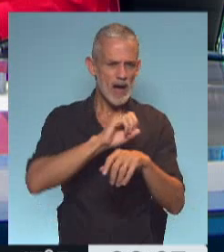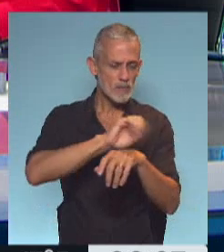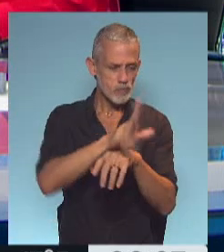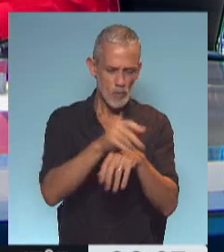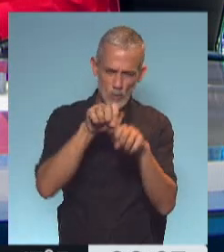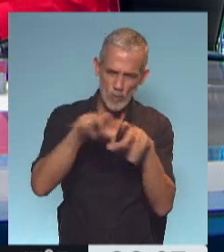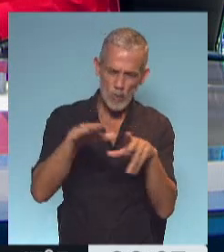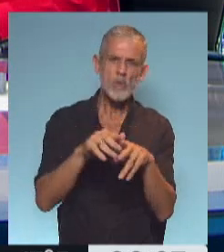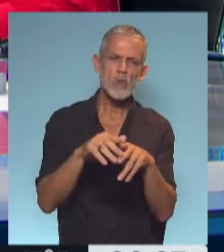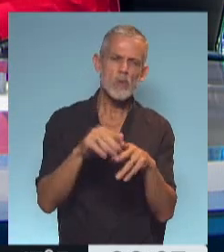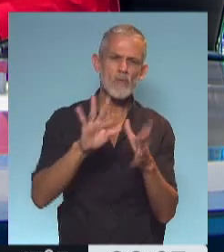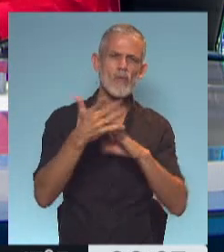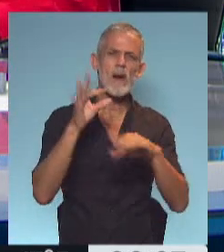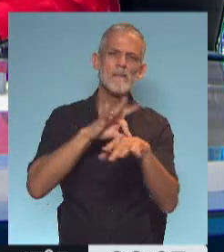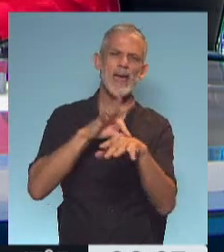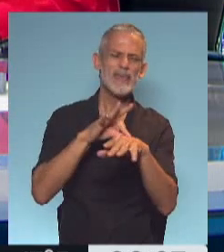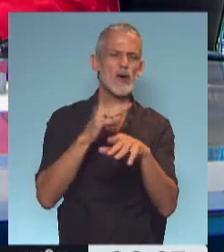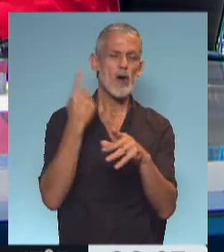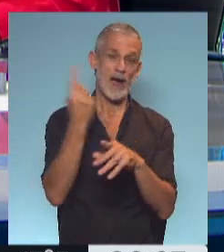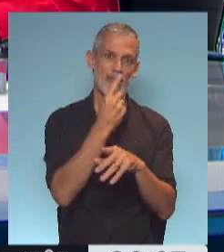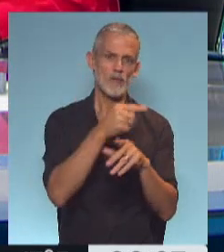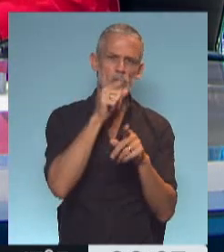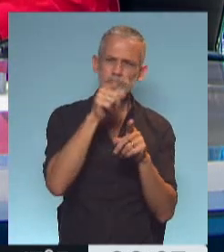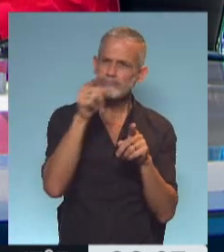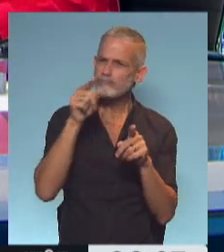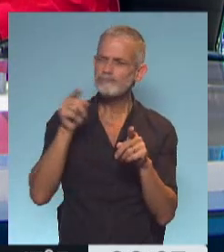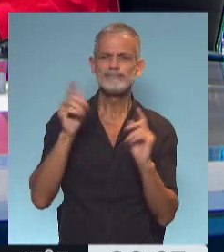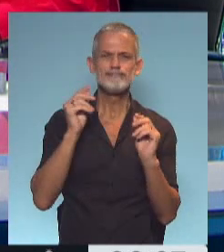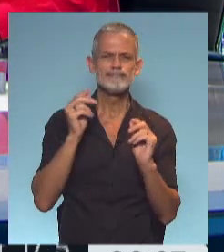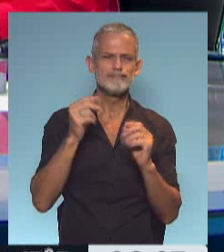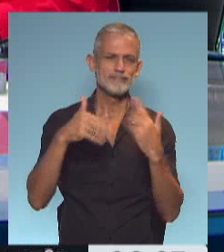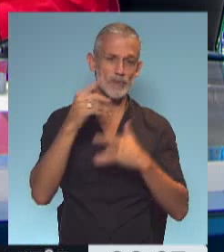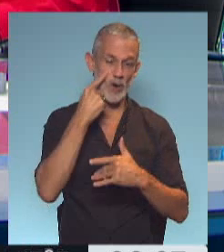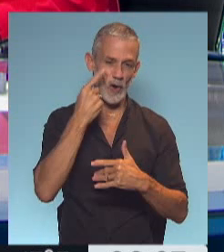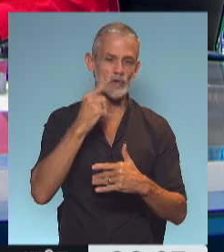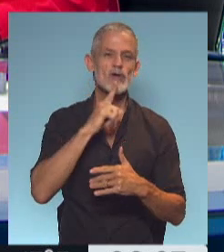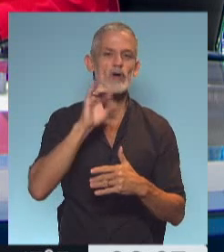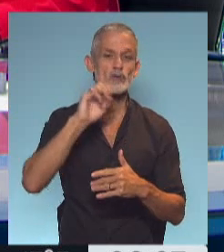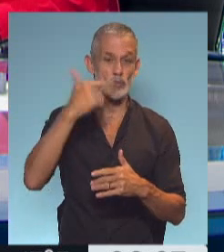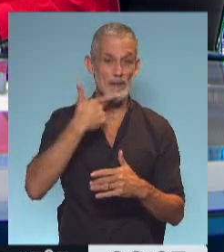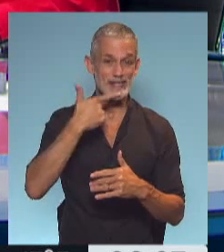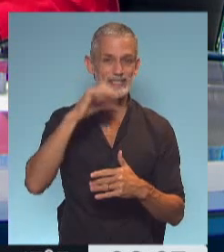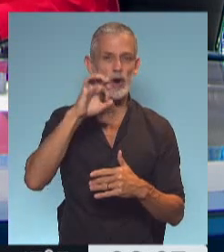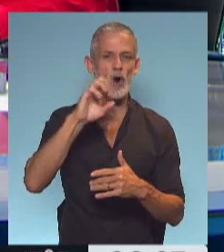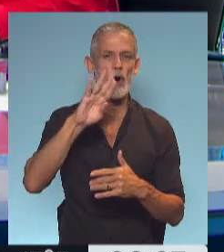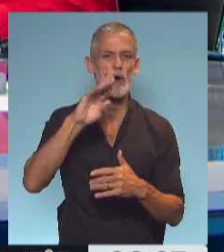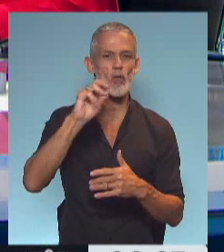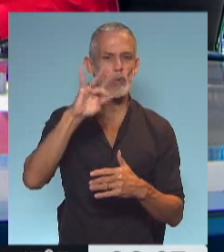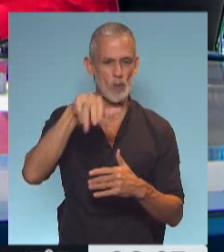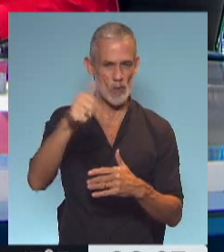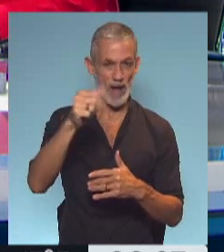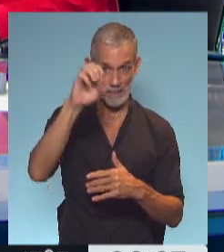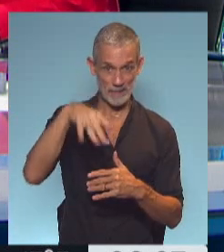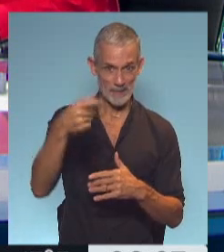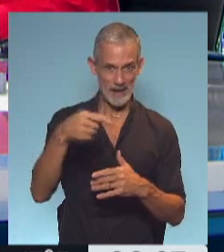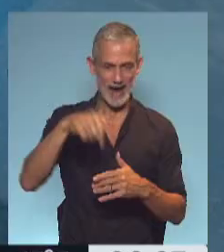través de su mirada, de su palabra. Y una palabra autorizadísima, el tema es el doctor Tomás Orduna, que hoy nos está acompañando en los estudios de manera presencial